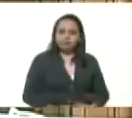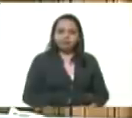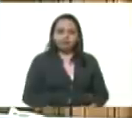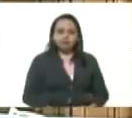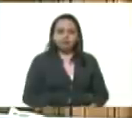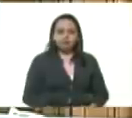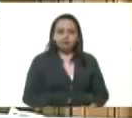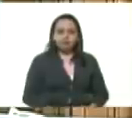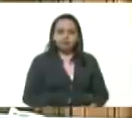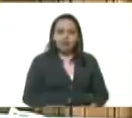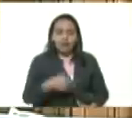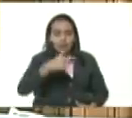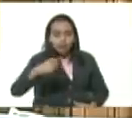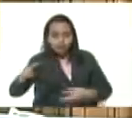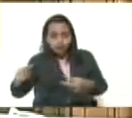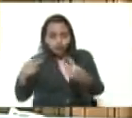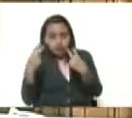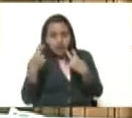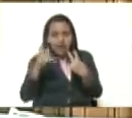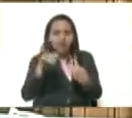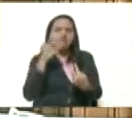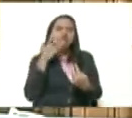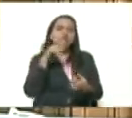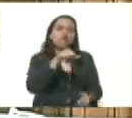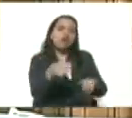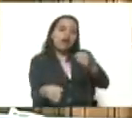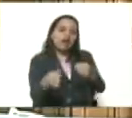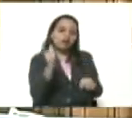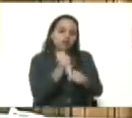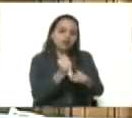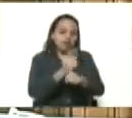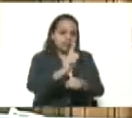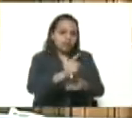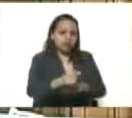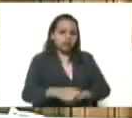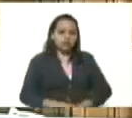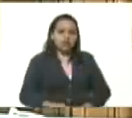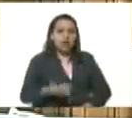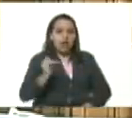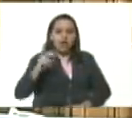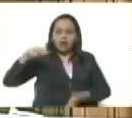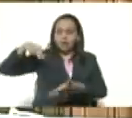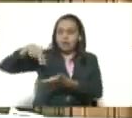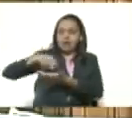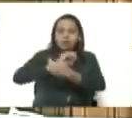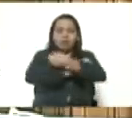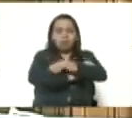El que me está escuchando, que va en un carrito por puesto, el que está parado en una esquina.